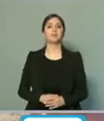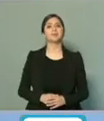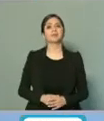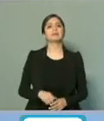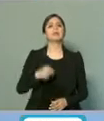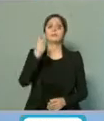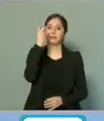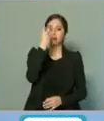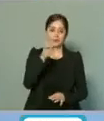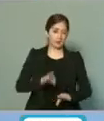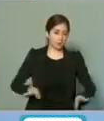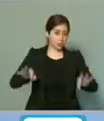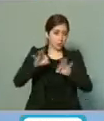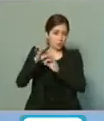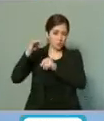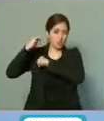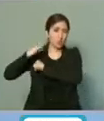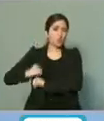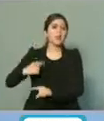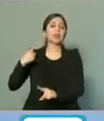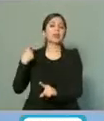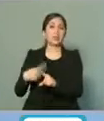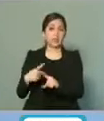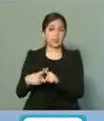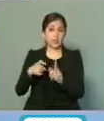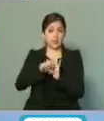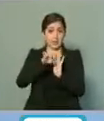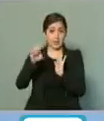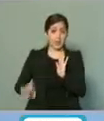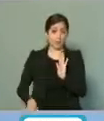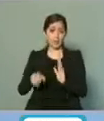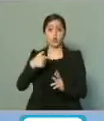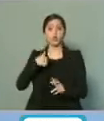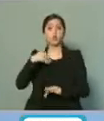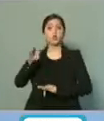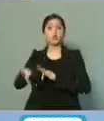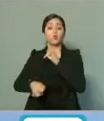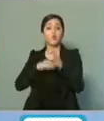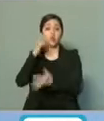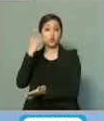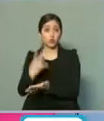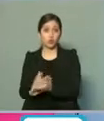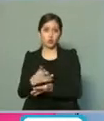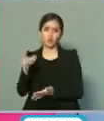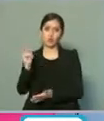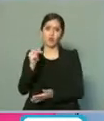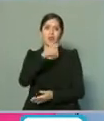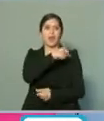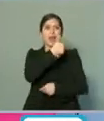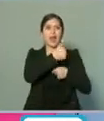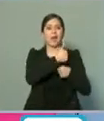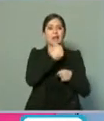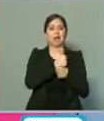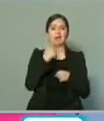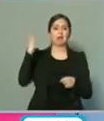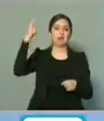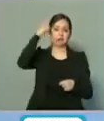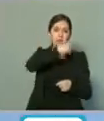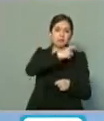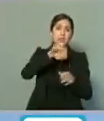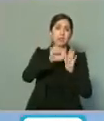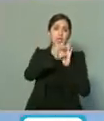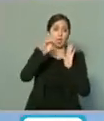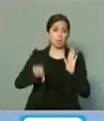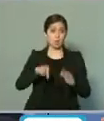entender este papel, ¿no? Que no nada más es consentir. Claro, es una tarea difícil para los abuelos, ¿eh? Porque en general pues ya no les